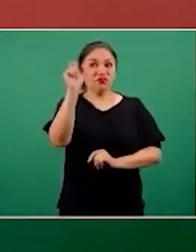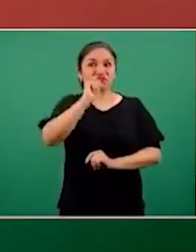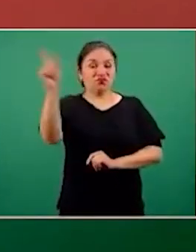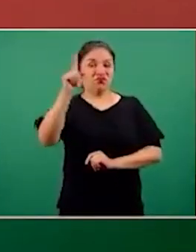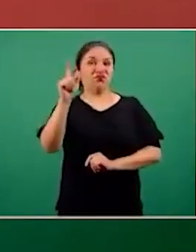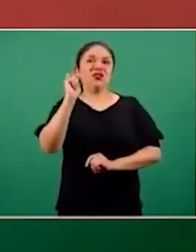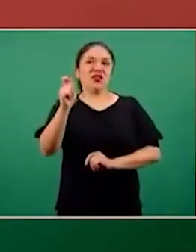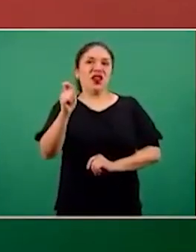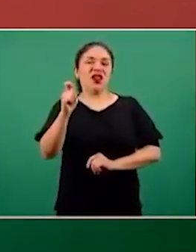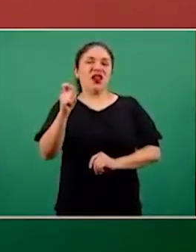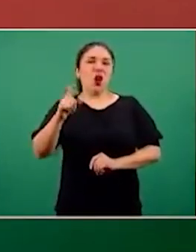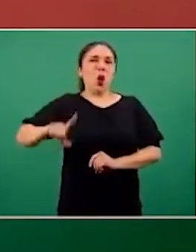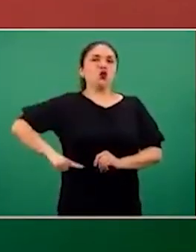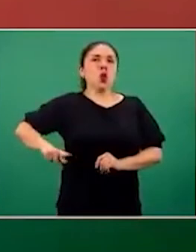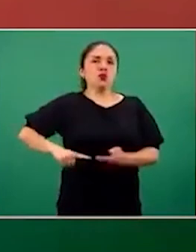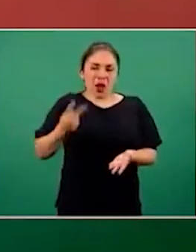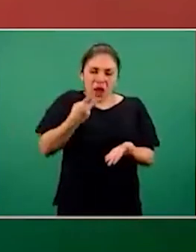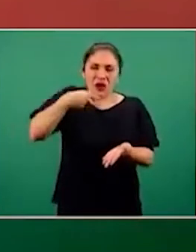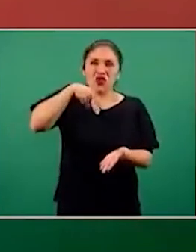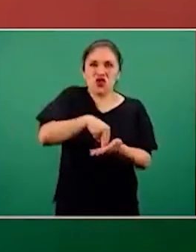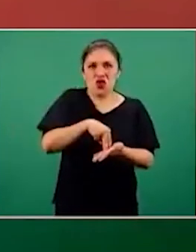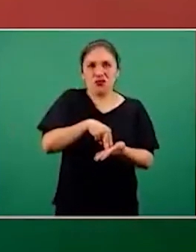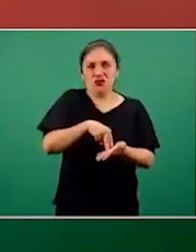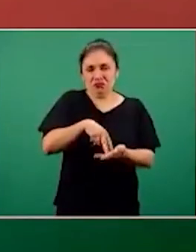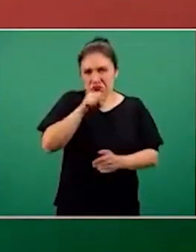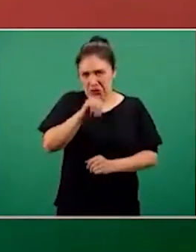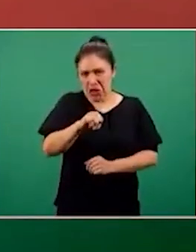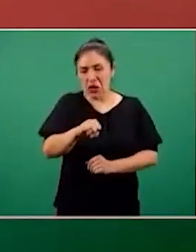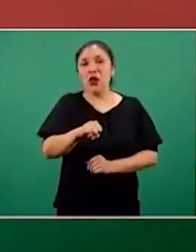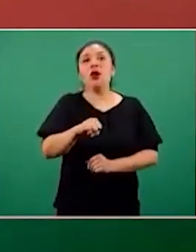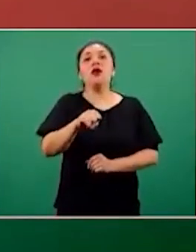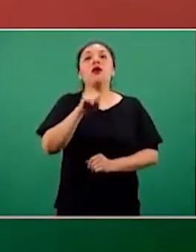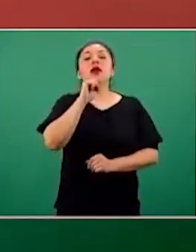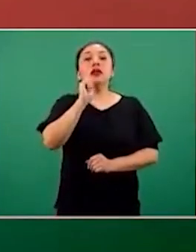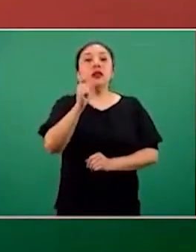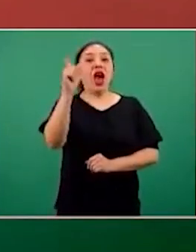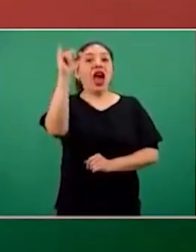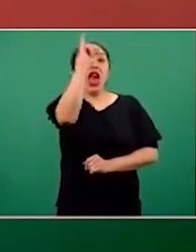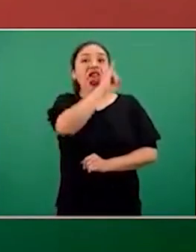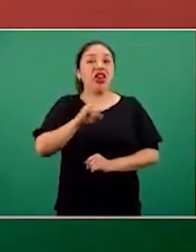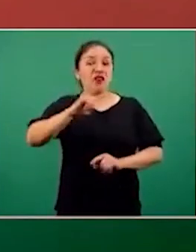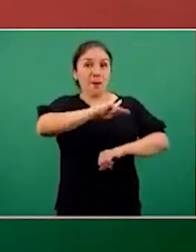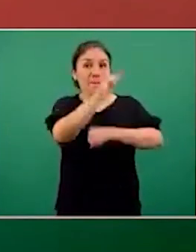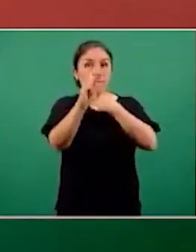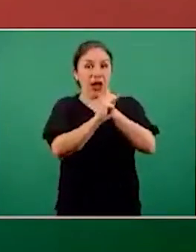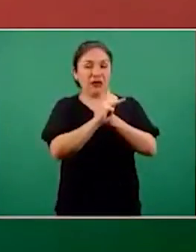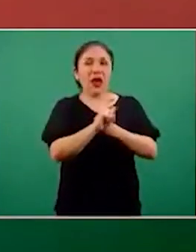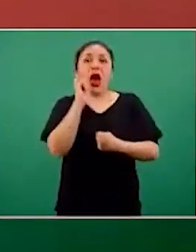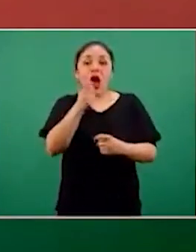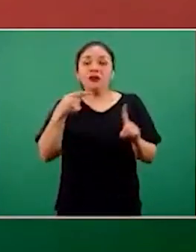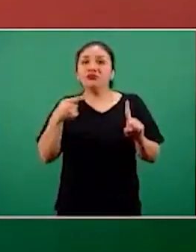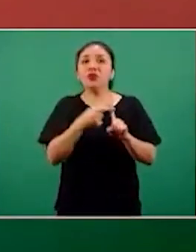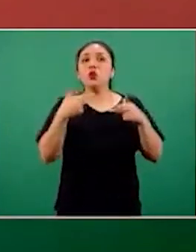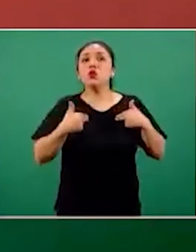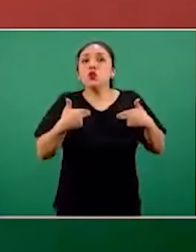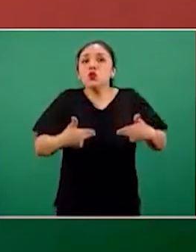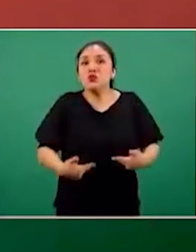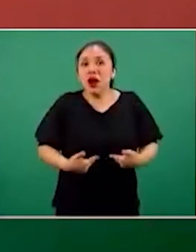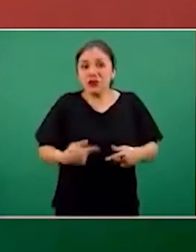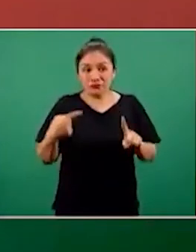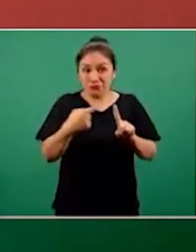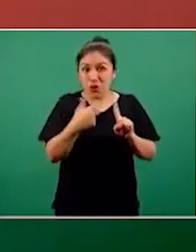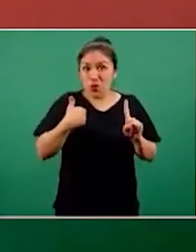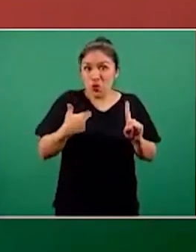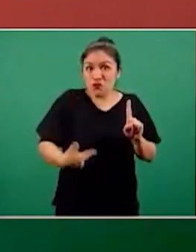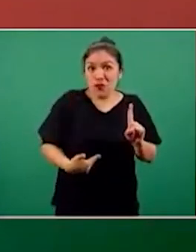nivel jerárquico de una organización gubernamental, que es el jefe de la nación, desde luego es un ser humano y como ser